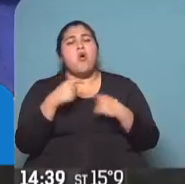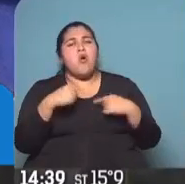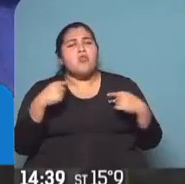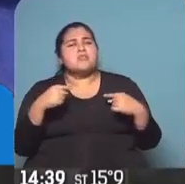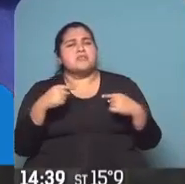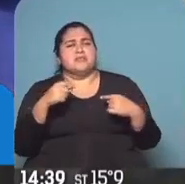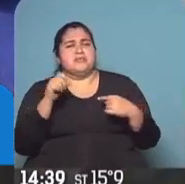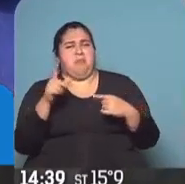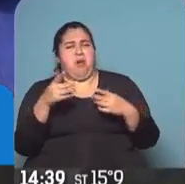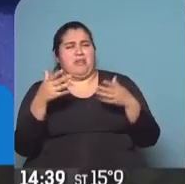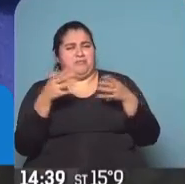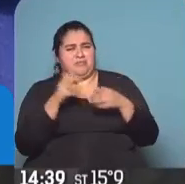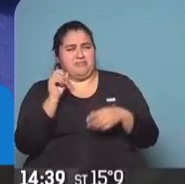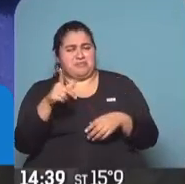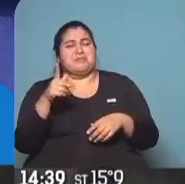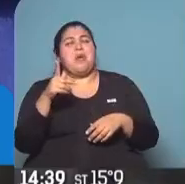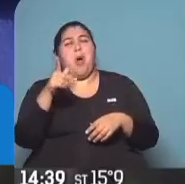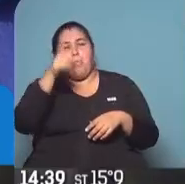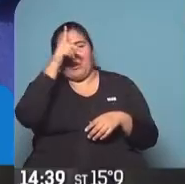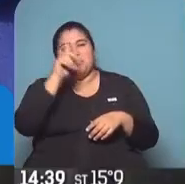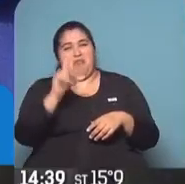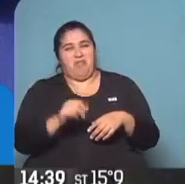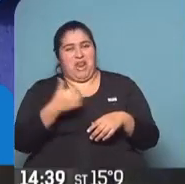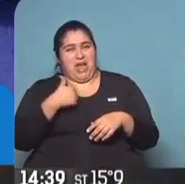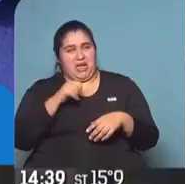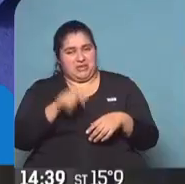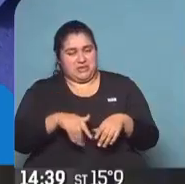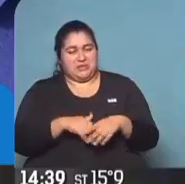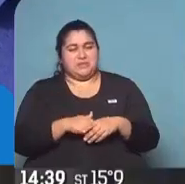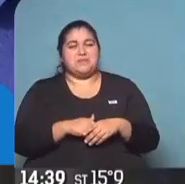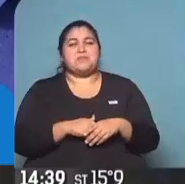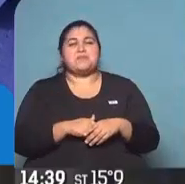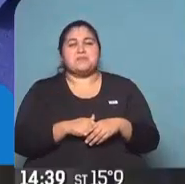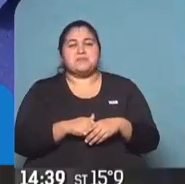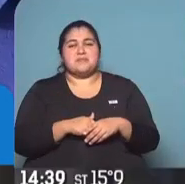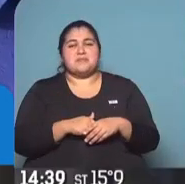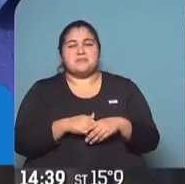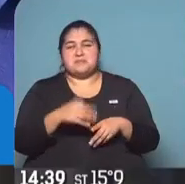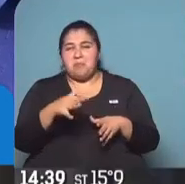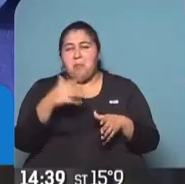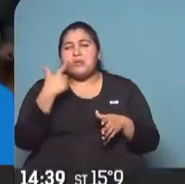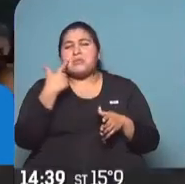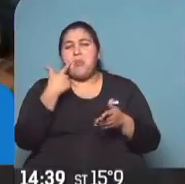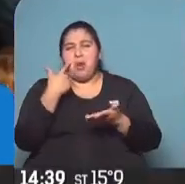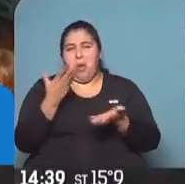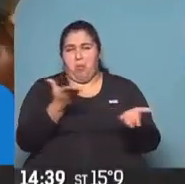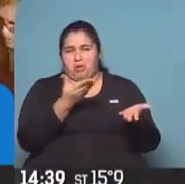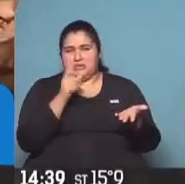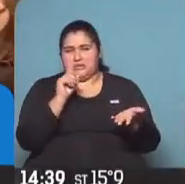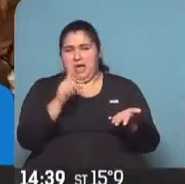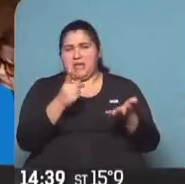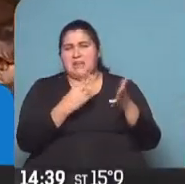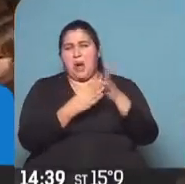de la policía federal argentina en estos momentos aproximándose al palco de